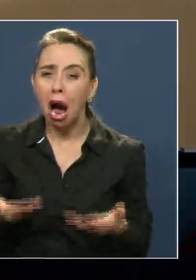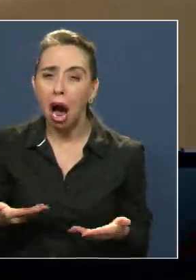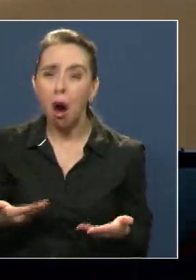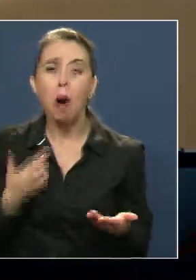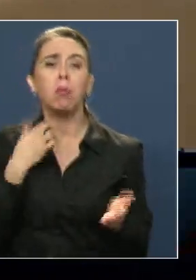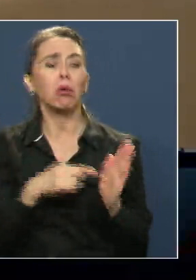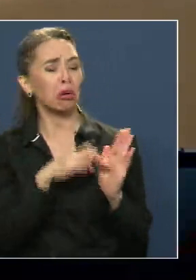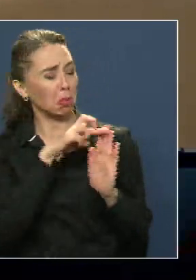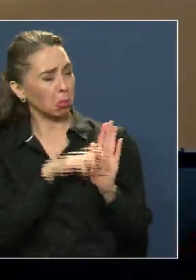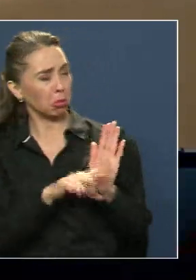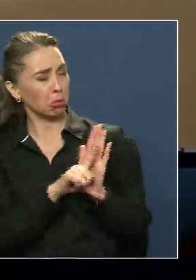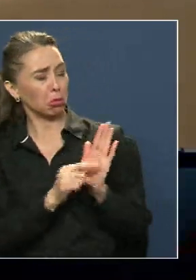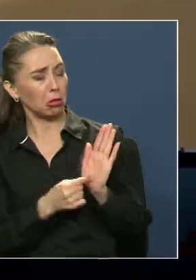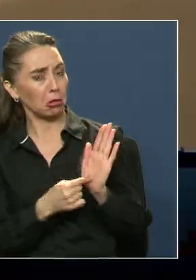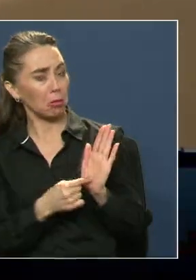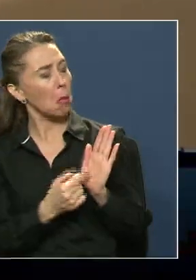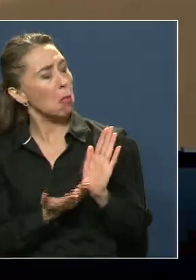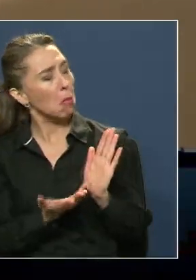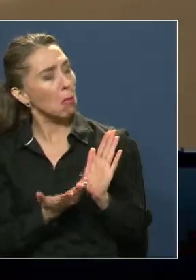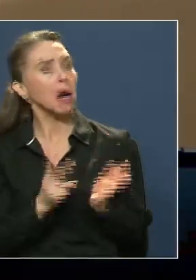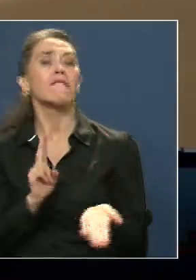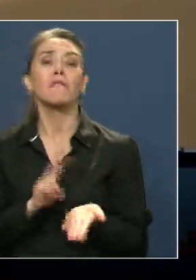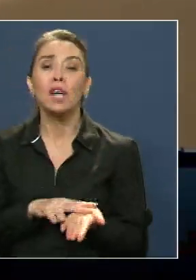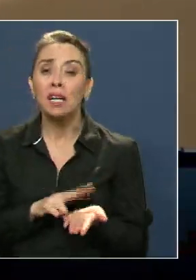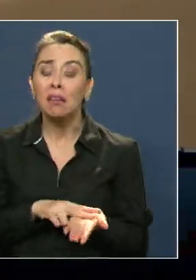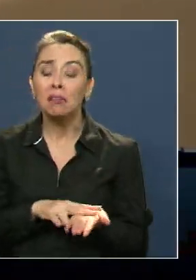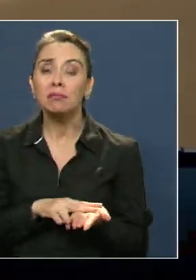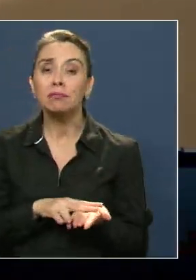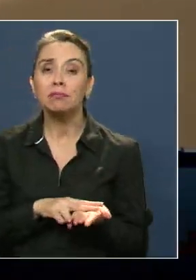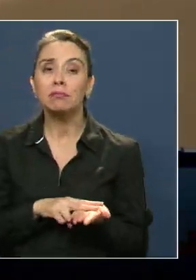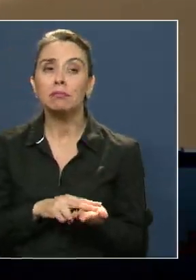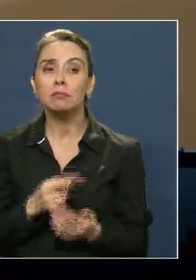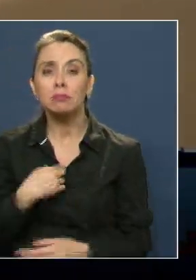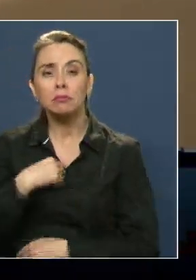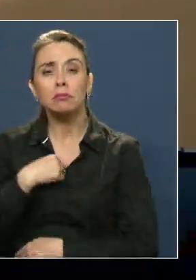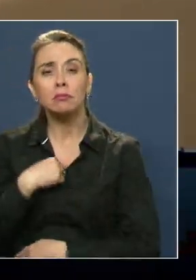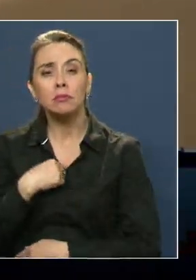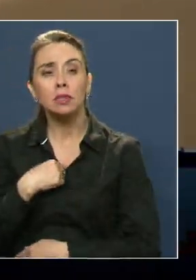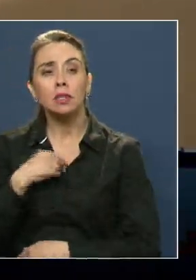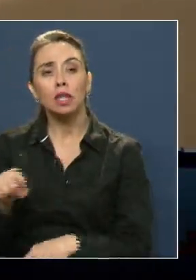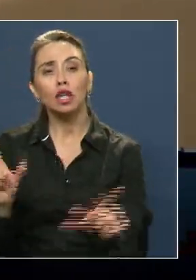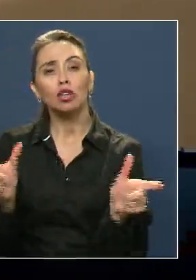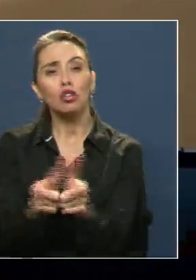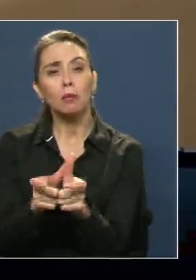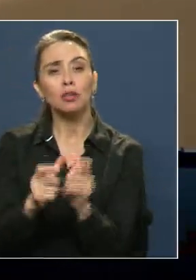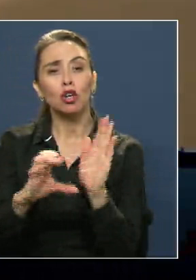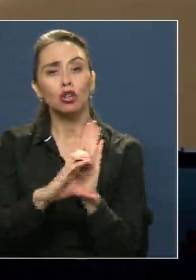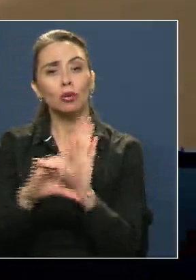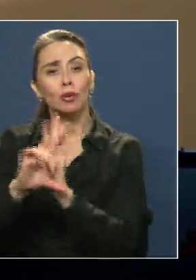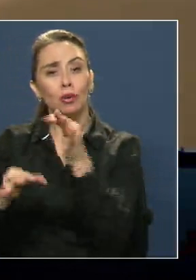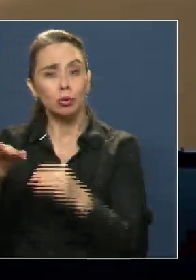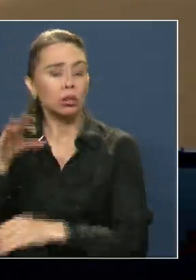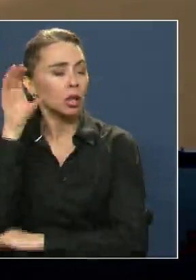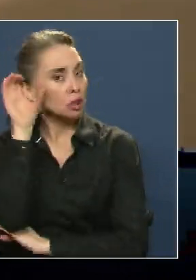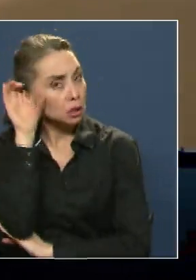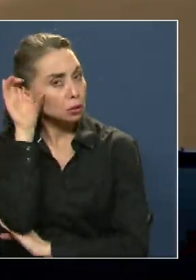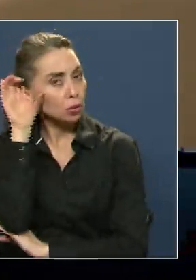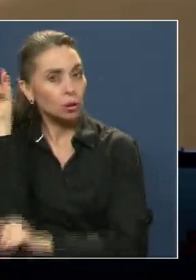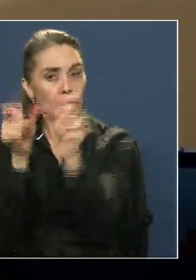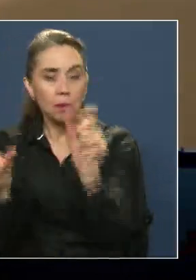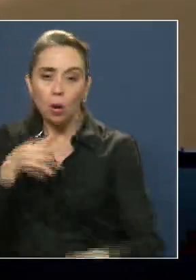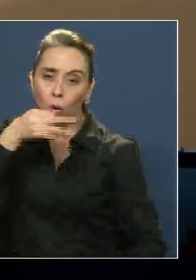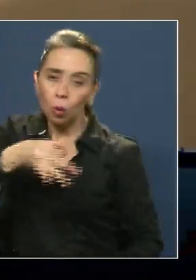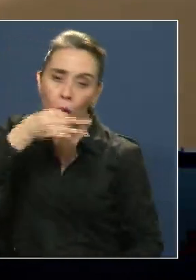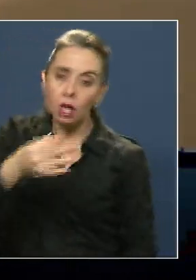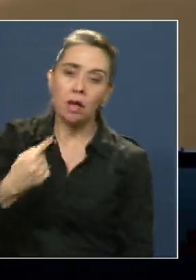este proyecto. Y la verdad es que cuando a uno le toca escuchar en la Comisión de Constitución a las distintas víctimas, los